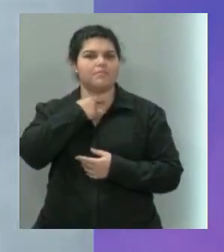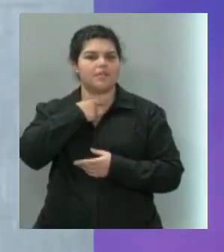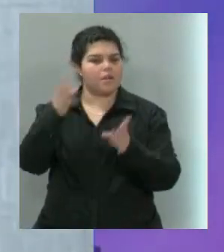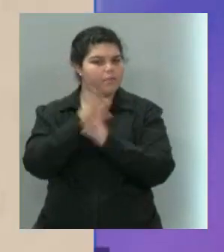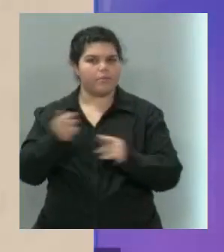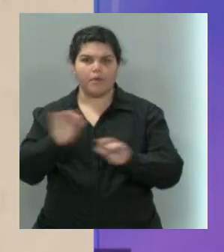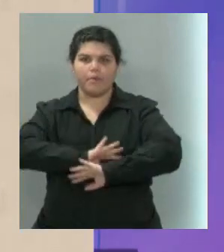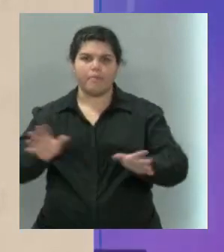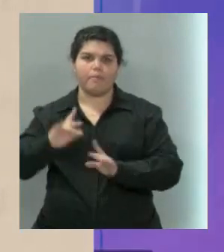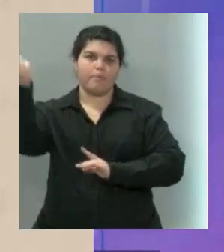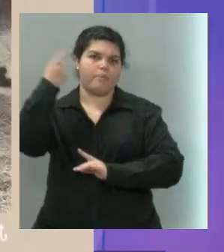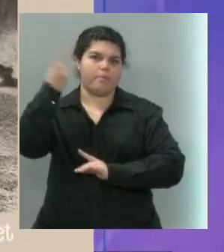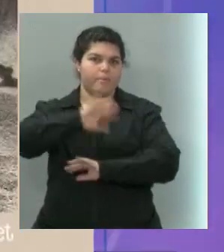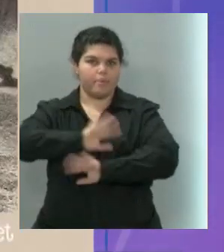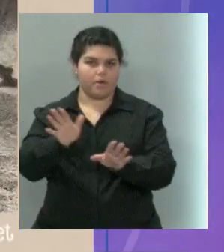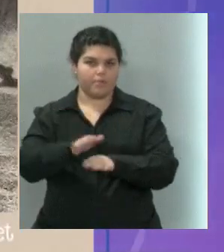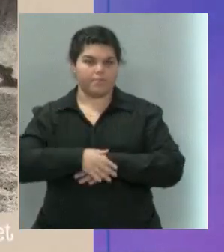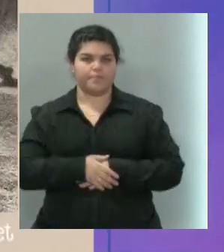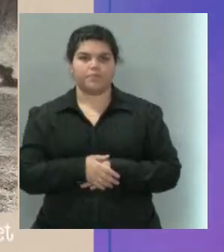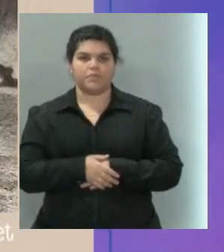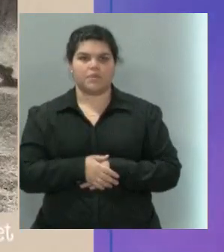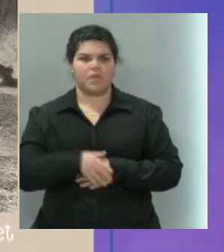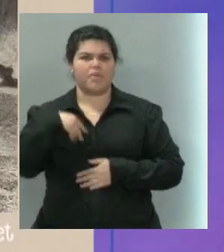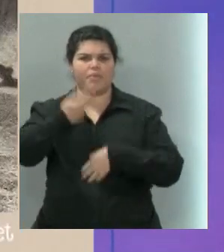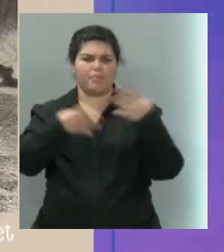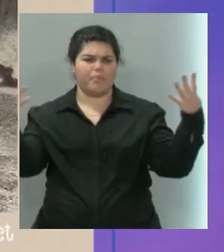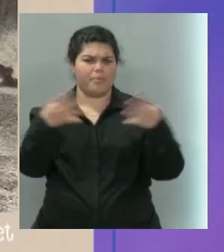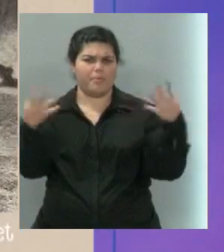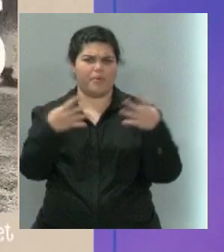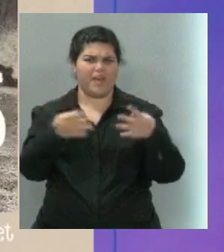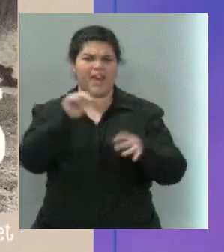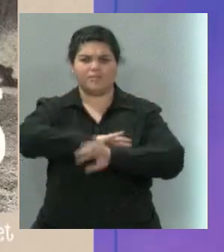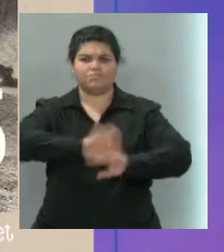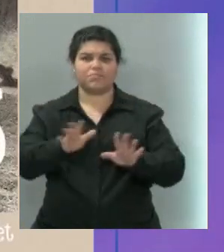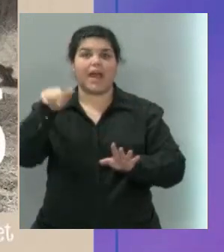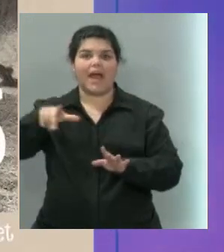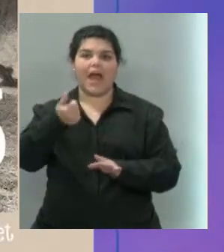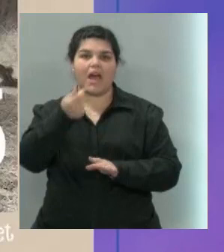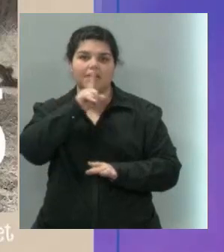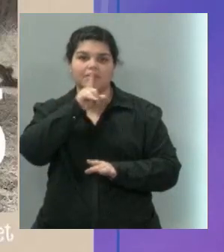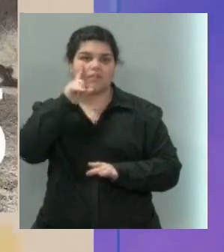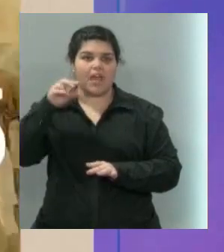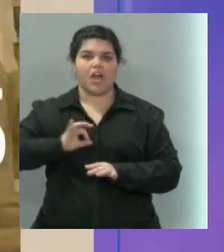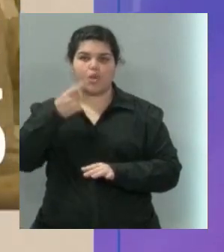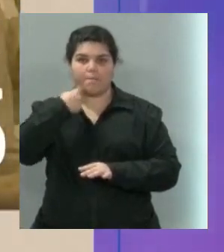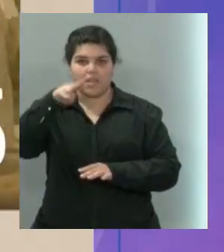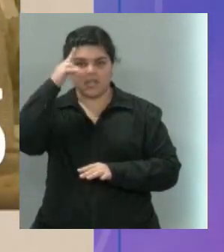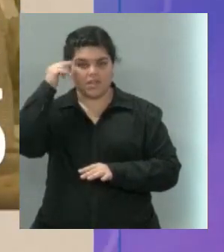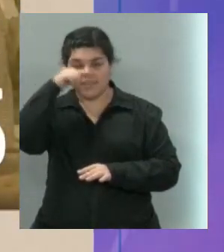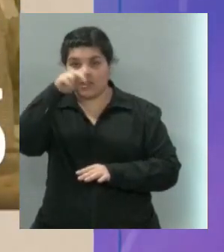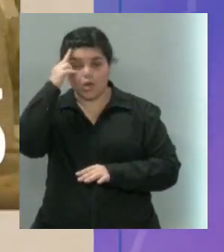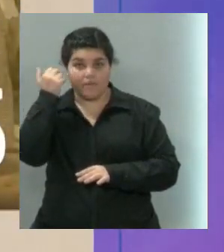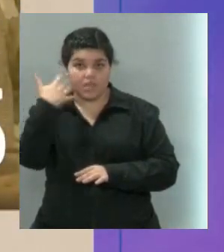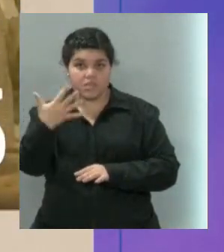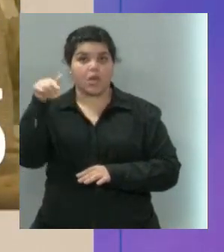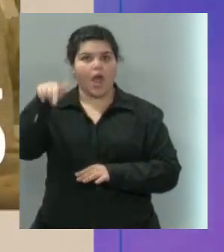sistema colonial. Tras sangrientas batallas, Haití se independizó en 1795. Es la única de